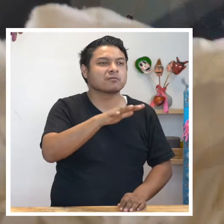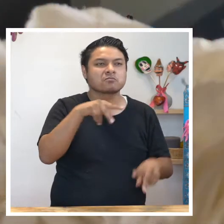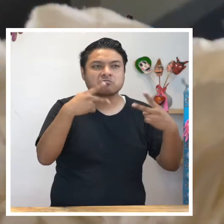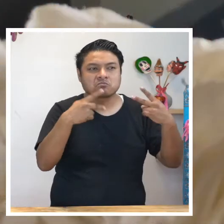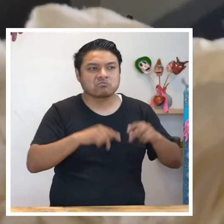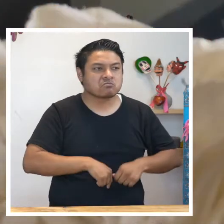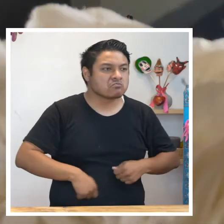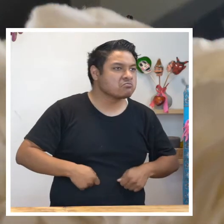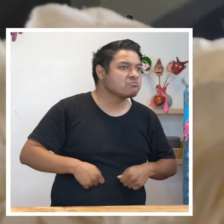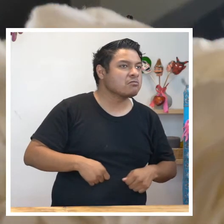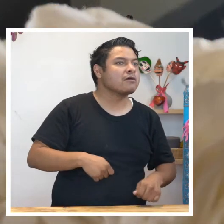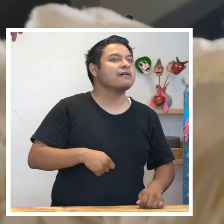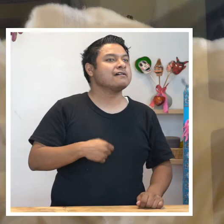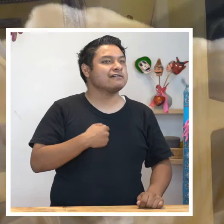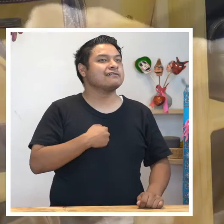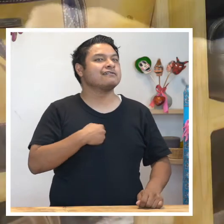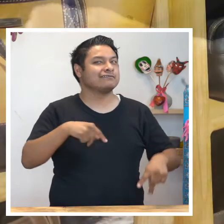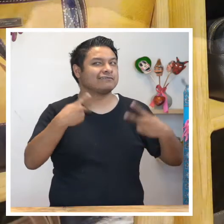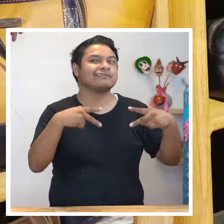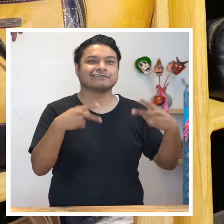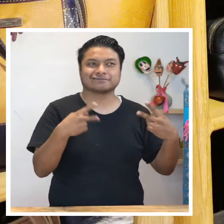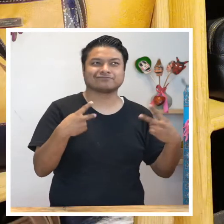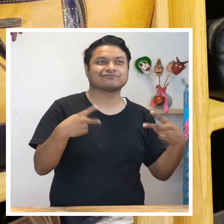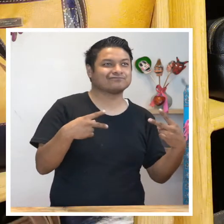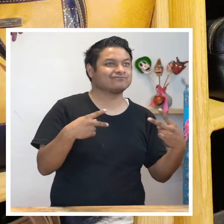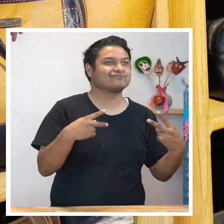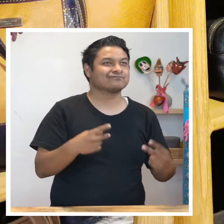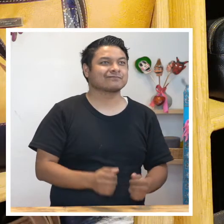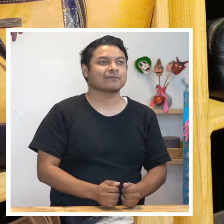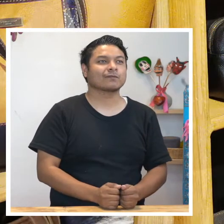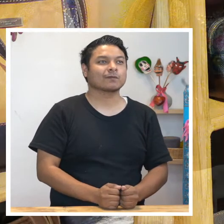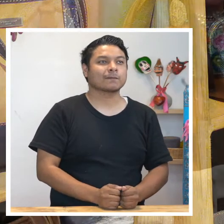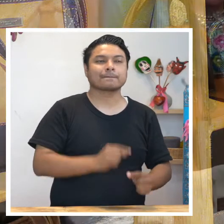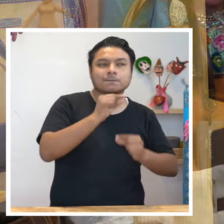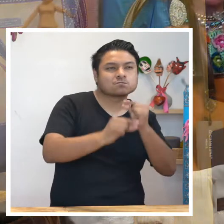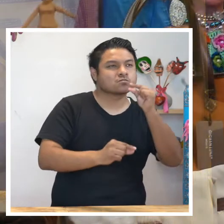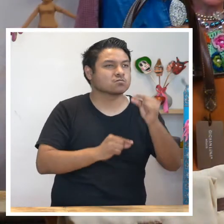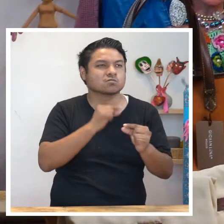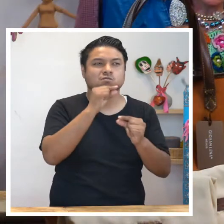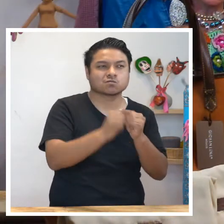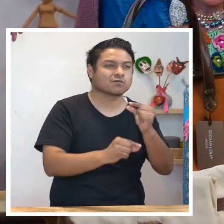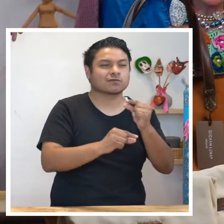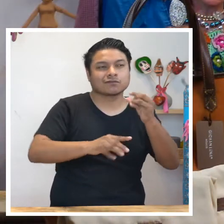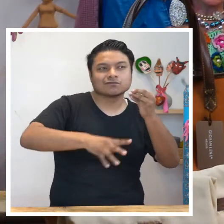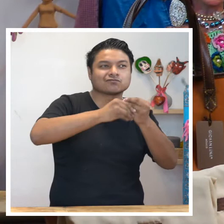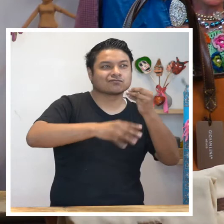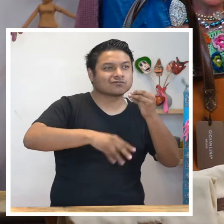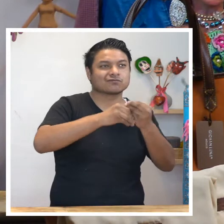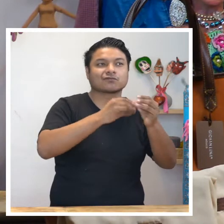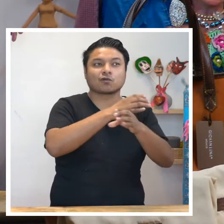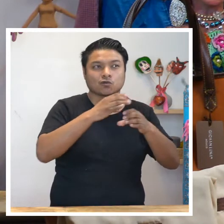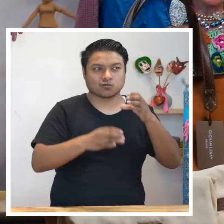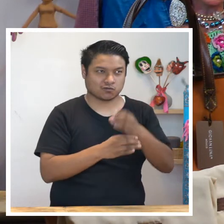Aquí abajo van a ver algunas de las imágenes de cómo está actualmente y la evolución que ha tenido mi tienda. Pero lo que les voy a decir es muy